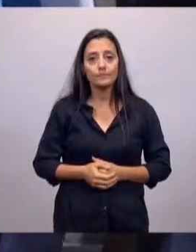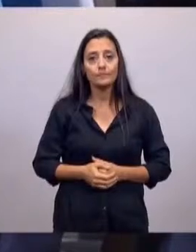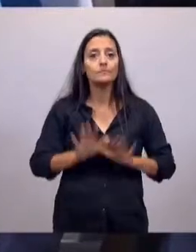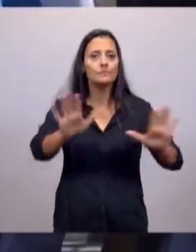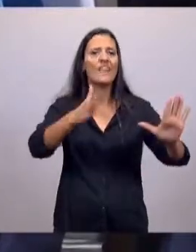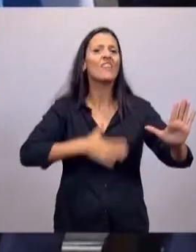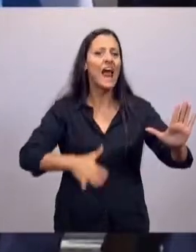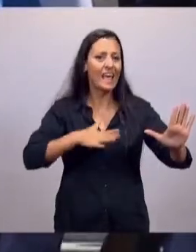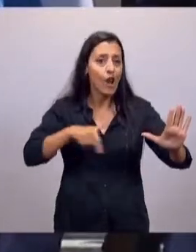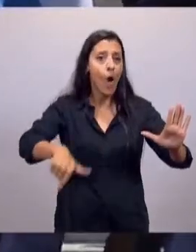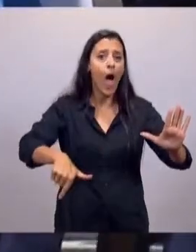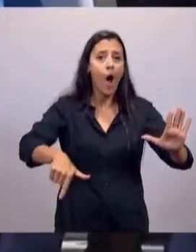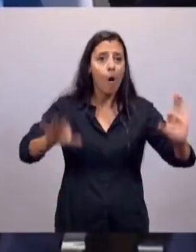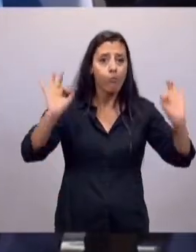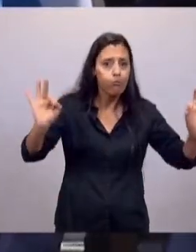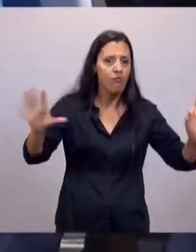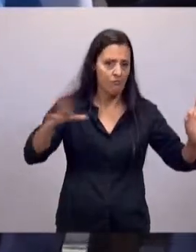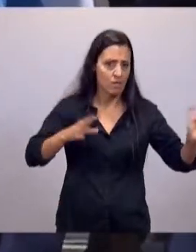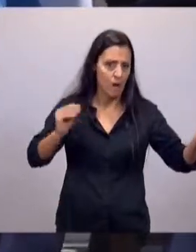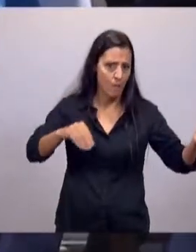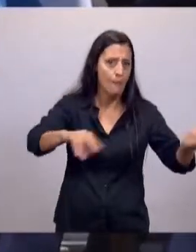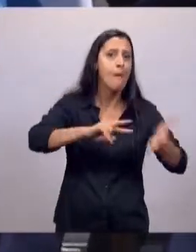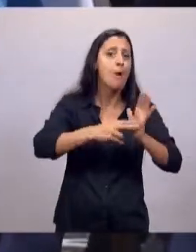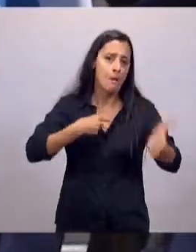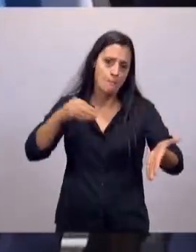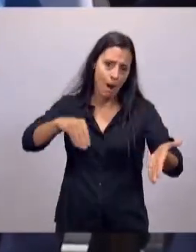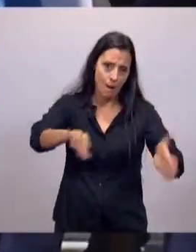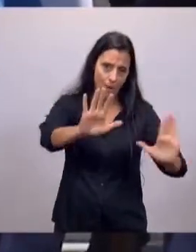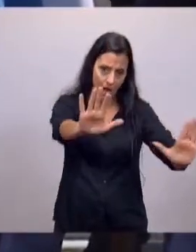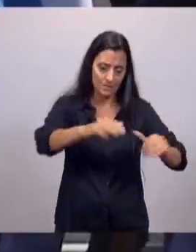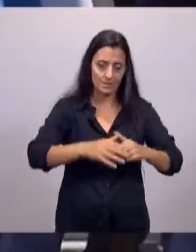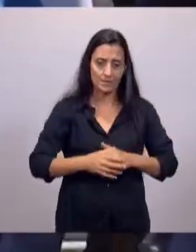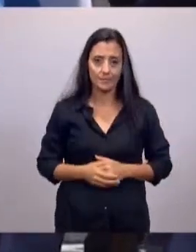tranquilos que no termina acá, la herencia sigue.